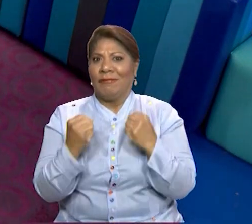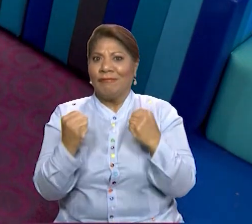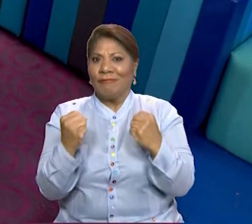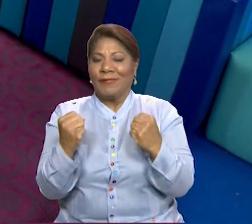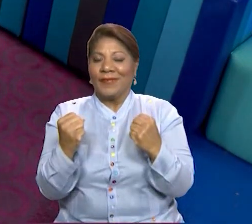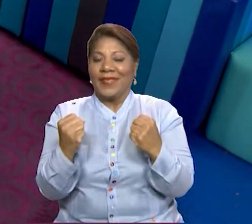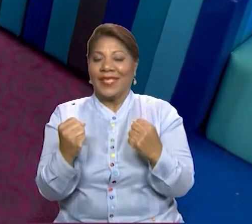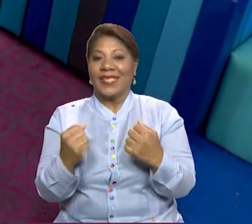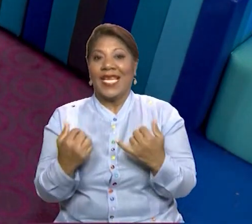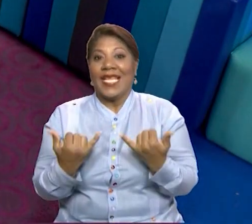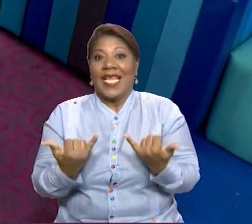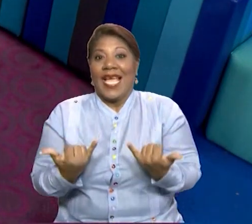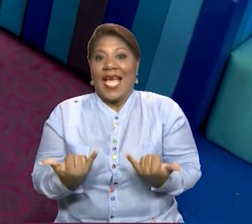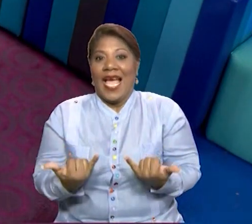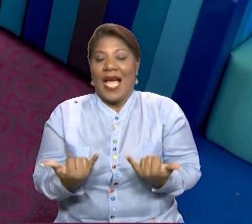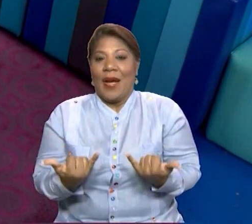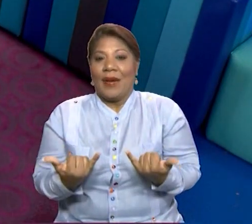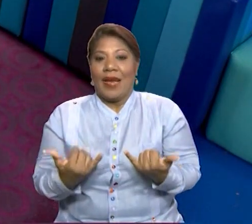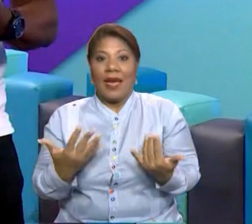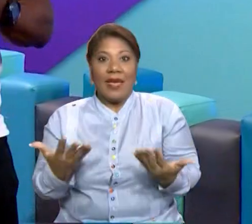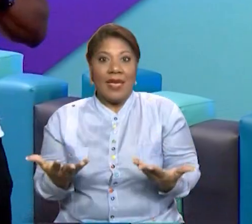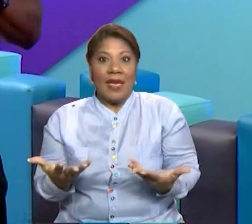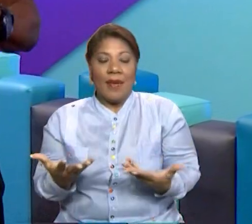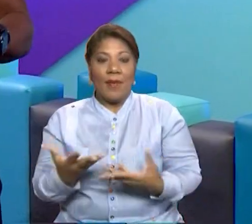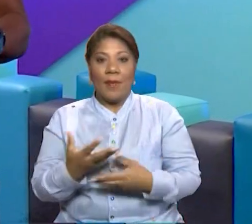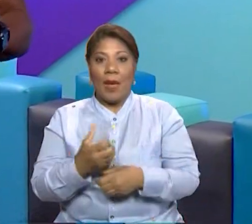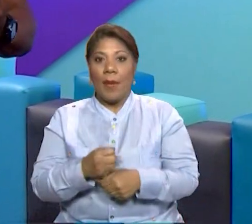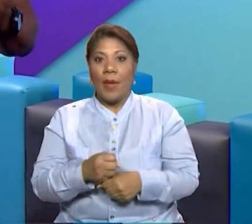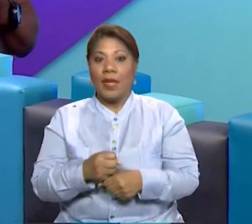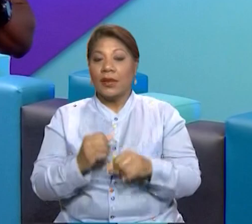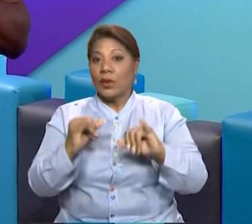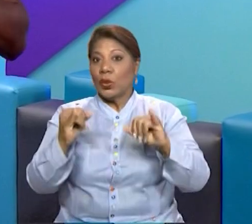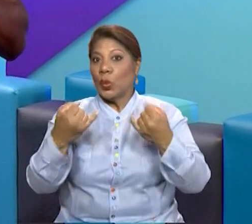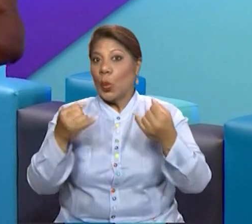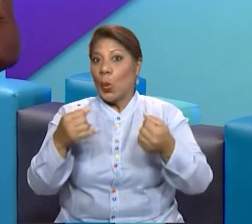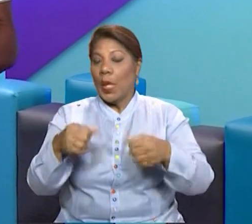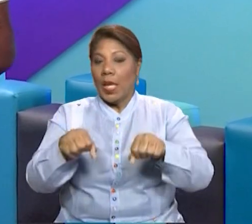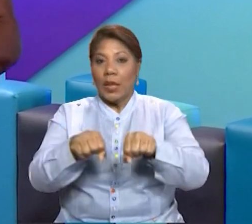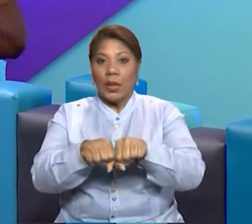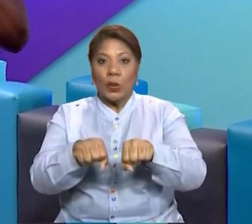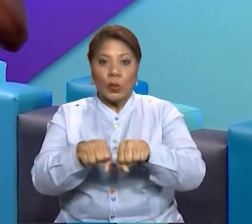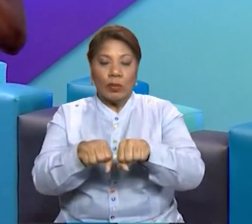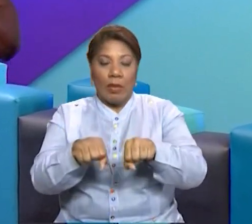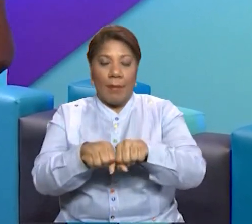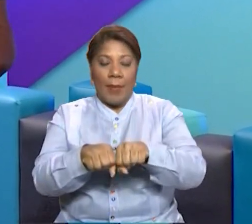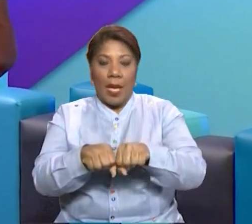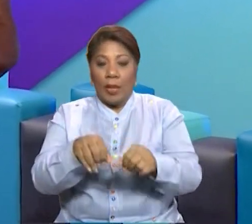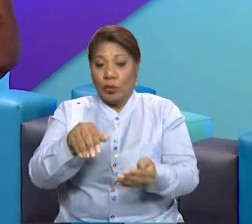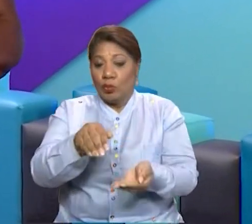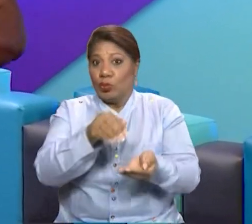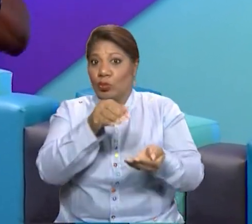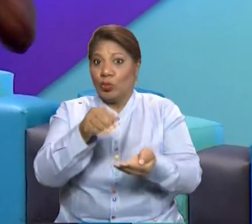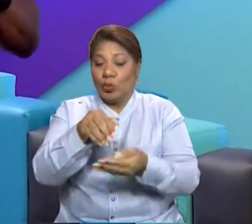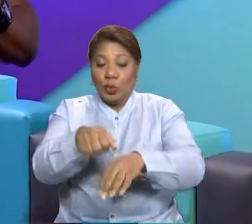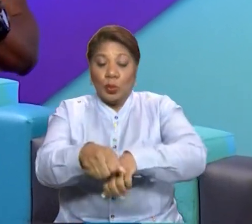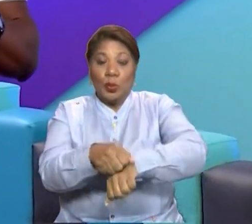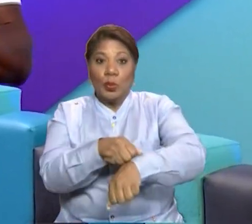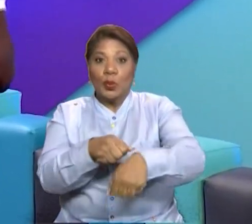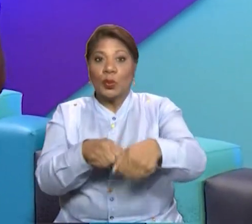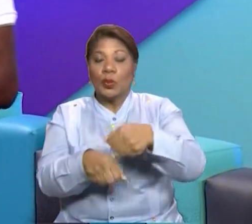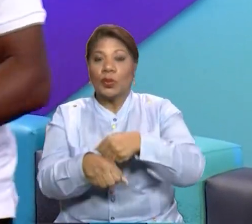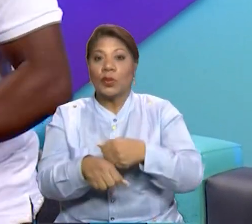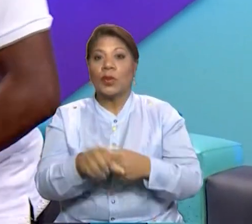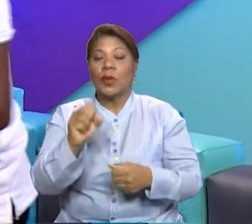En este momento, todo lo que tienen sus materiales, sus muñecos, sus calcetines,